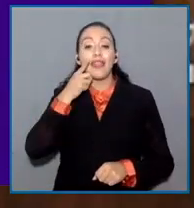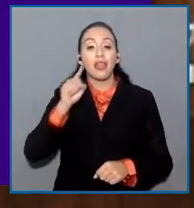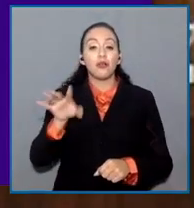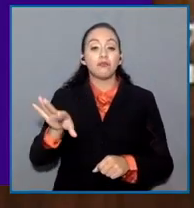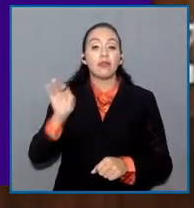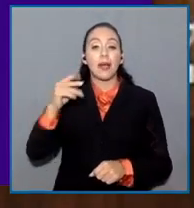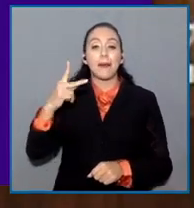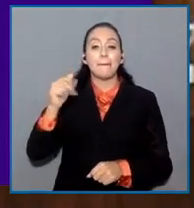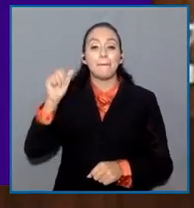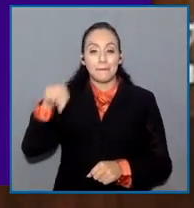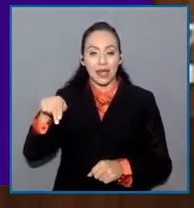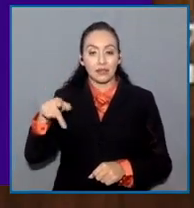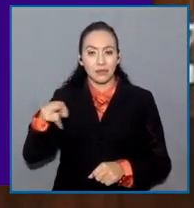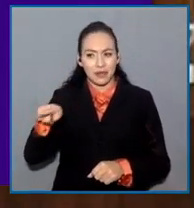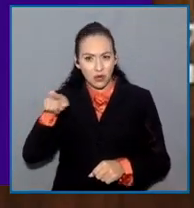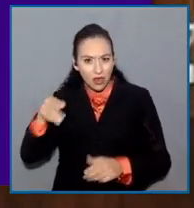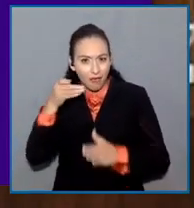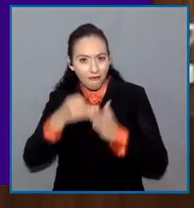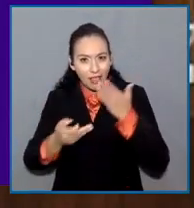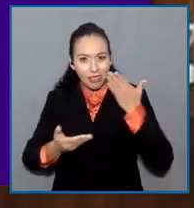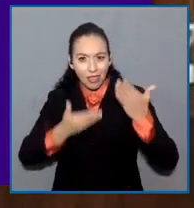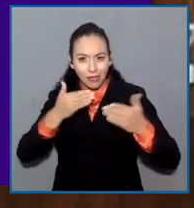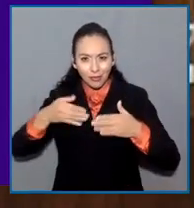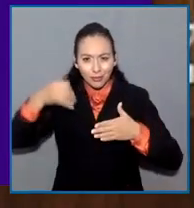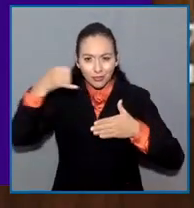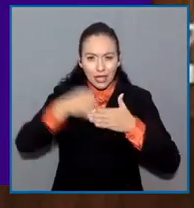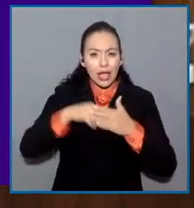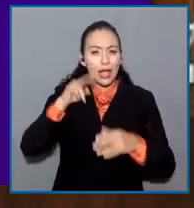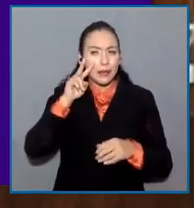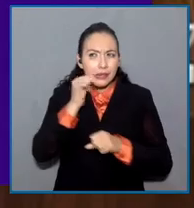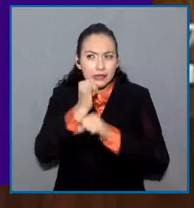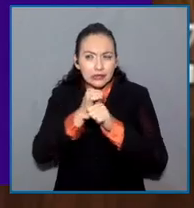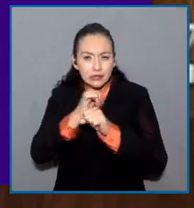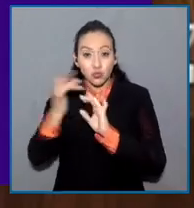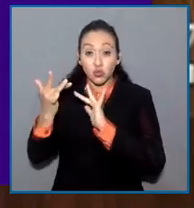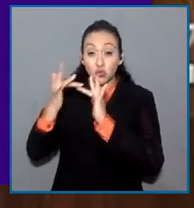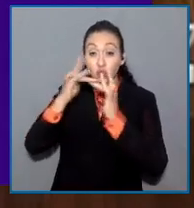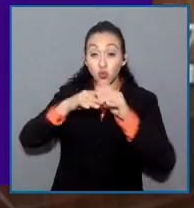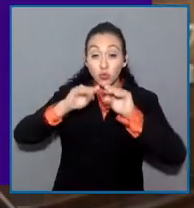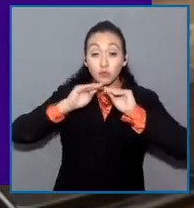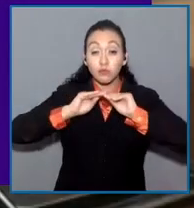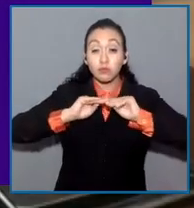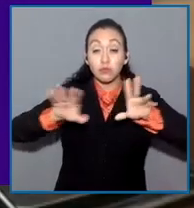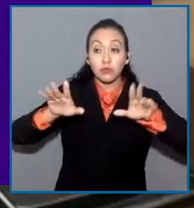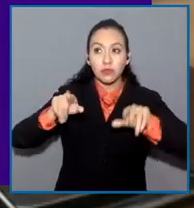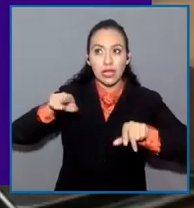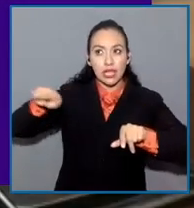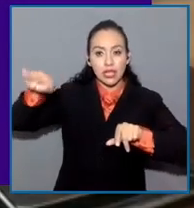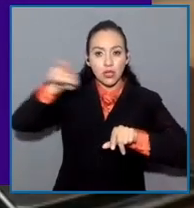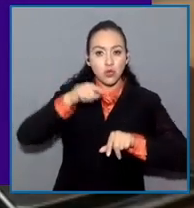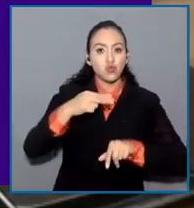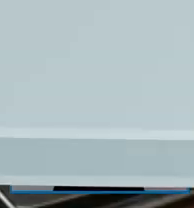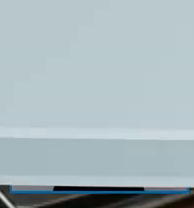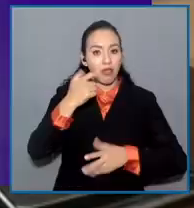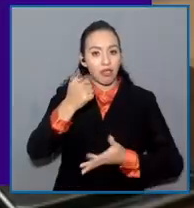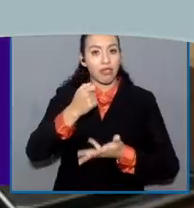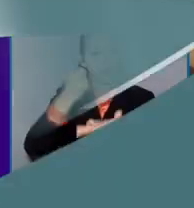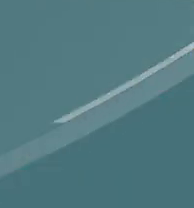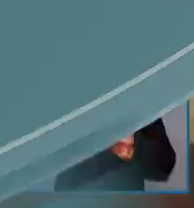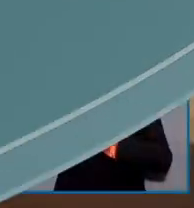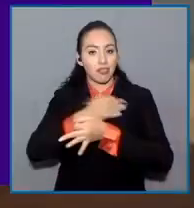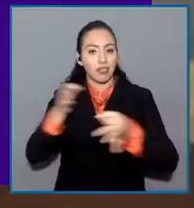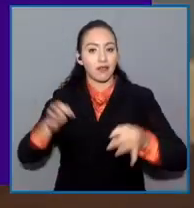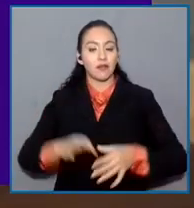profundidad si sus publicaciones en redes sociales implicaron el uso de fondos públicos.